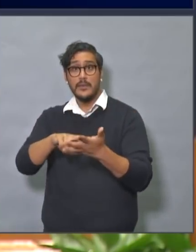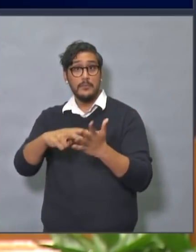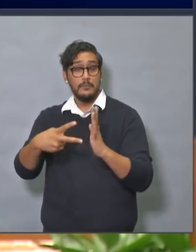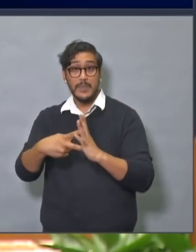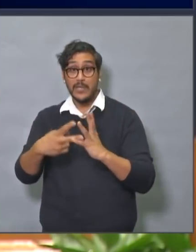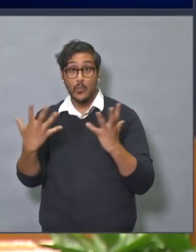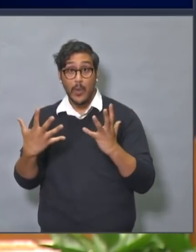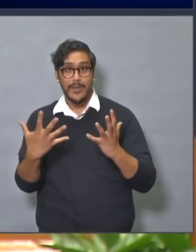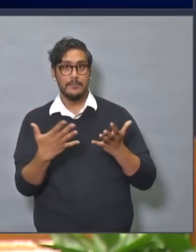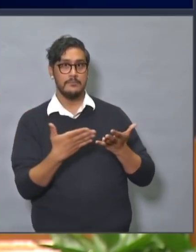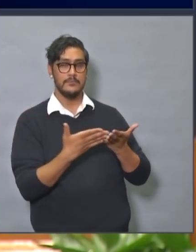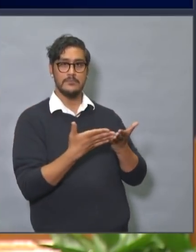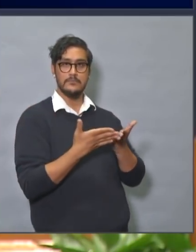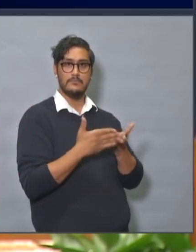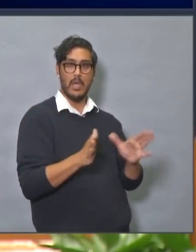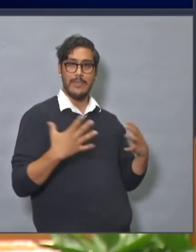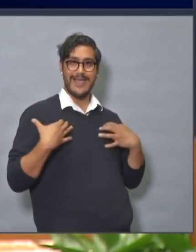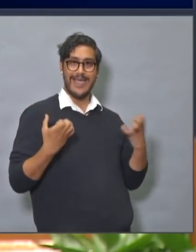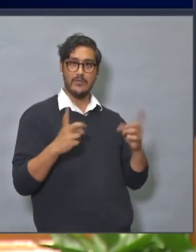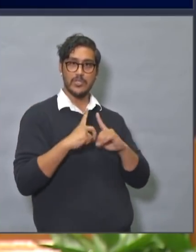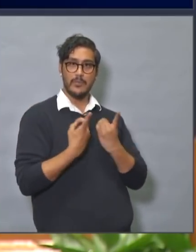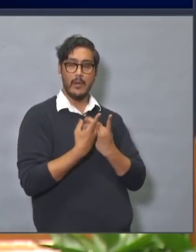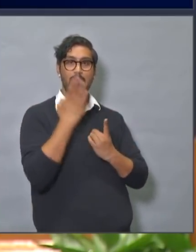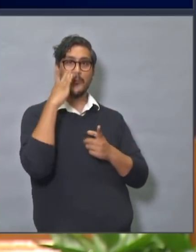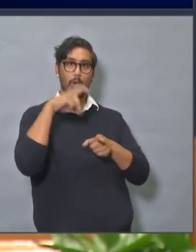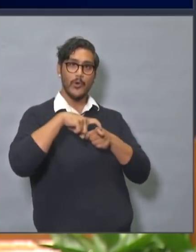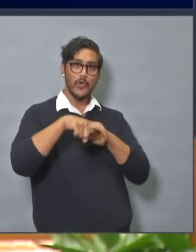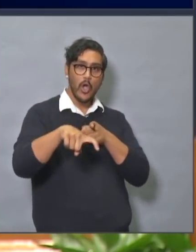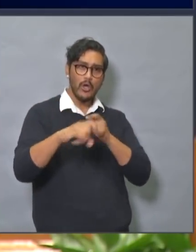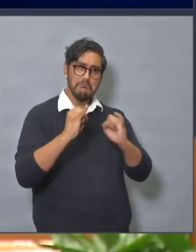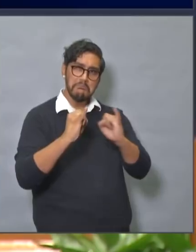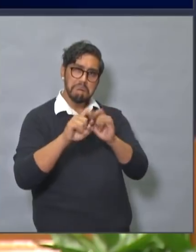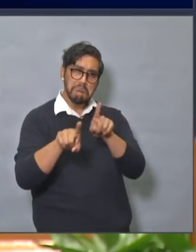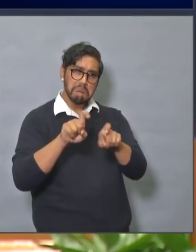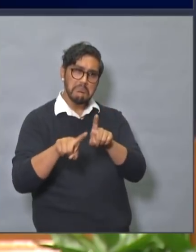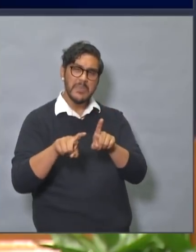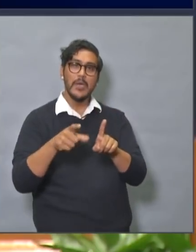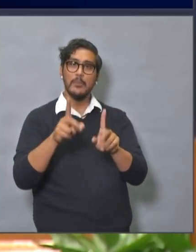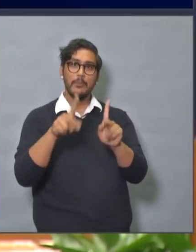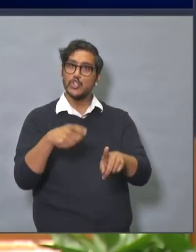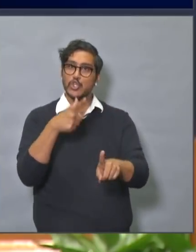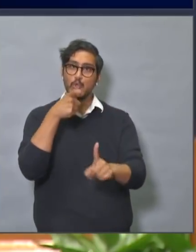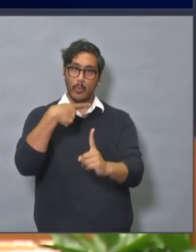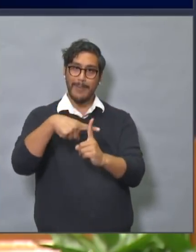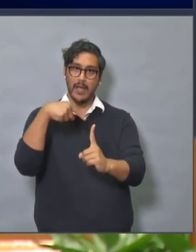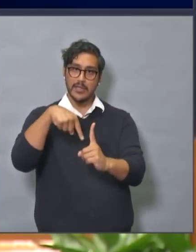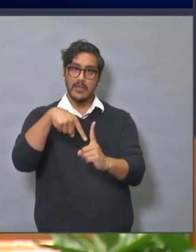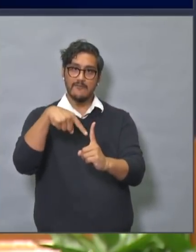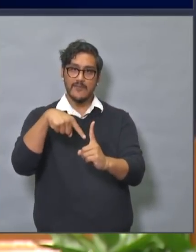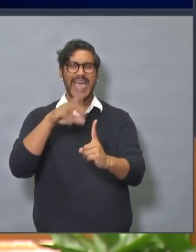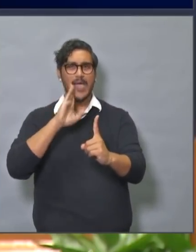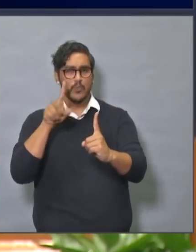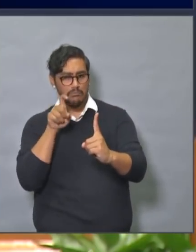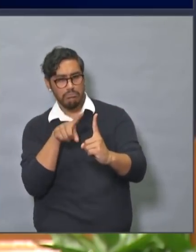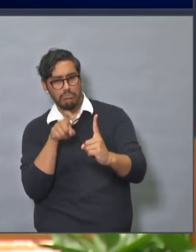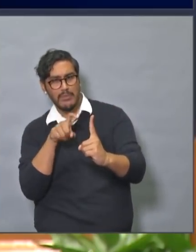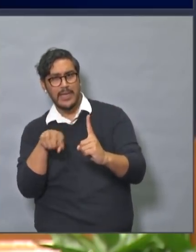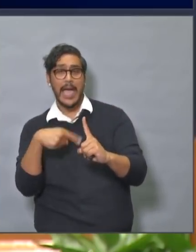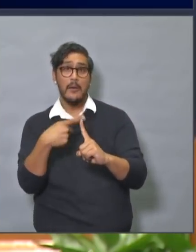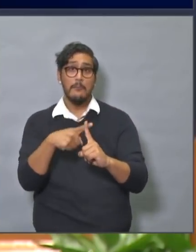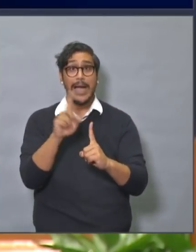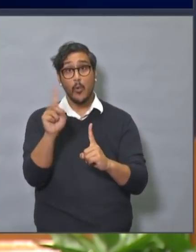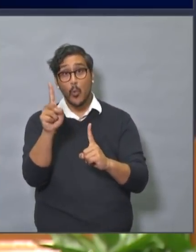salud pública entrevisten a personas que tienen un resultado positivo para solicitar información sobre sus